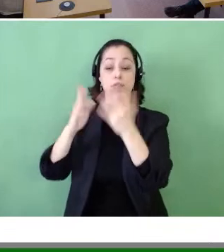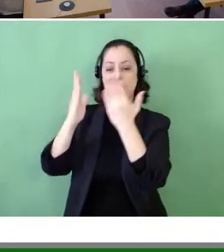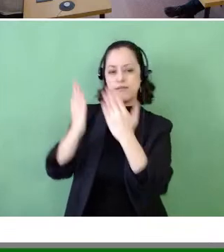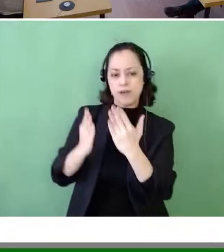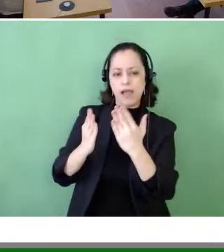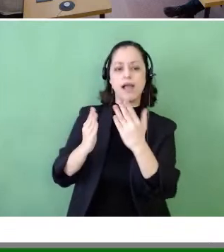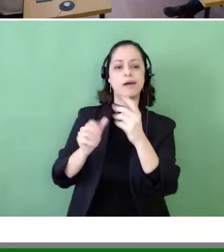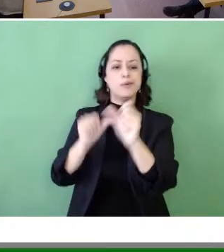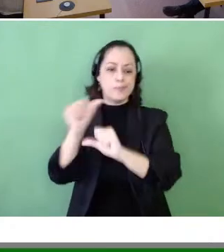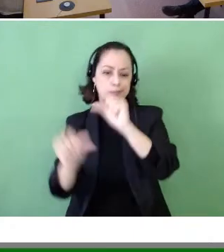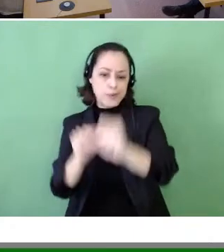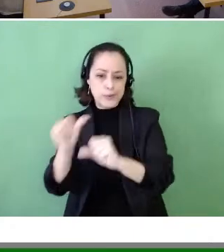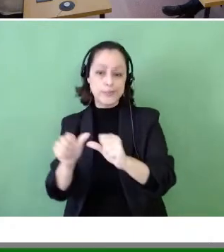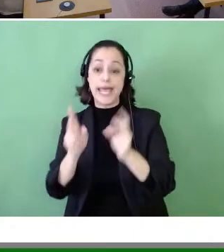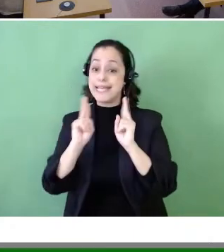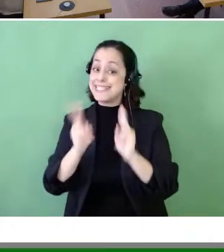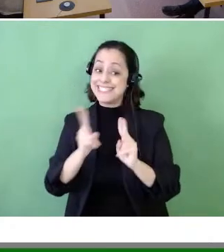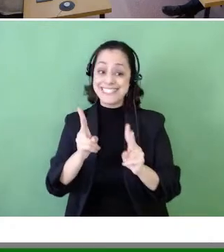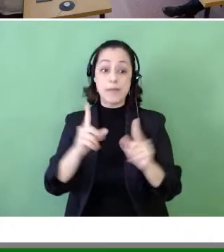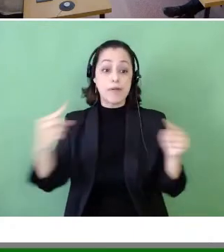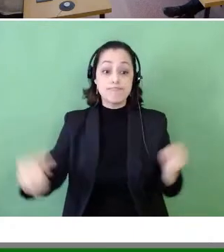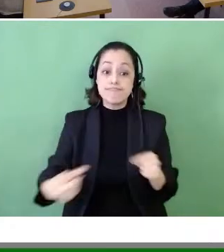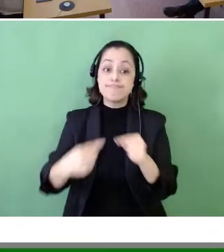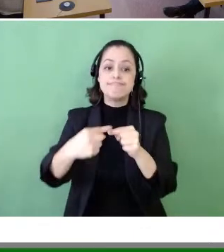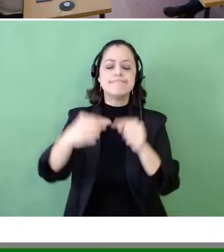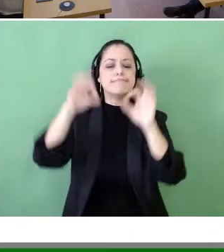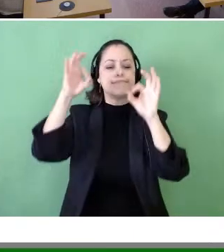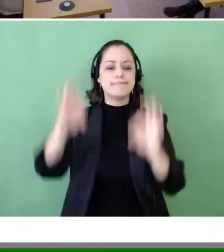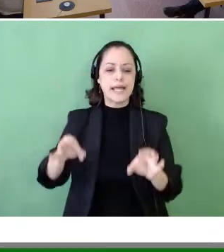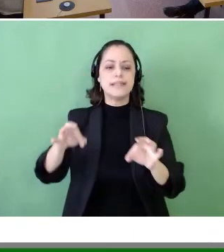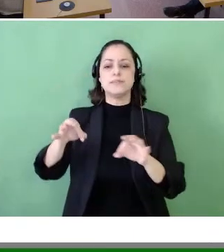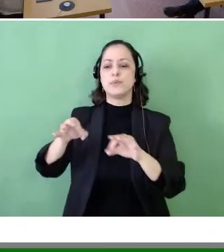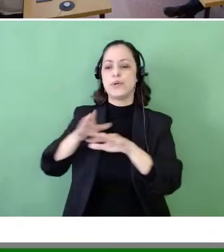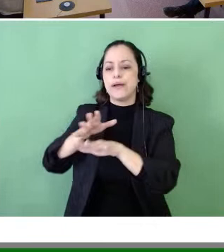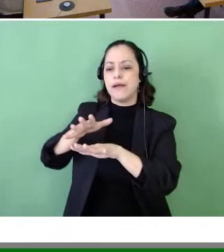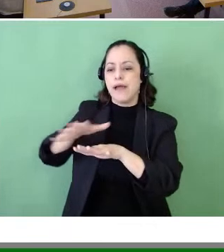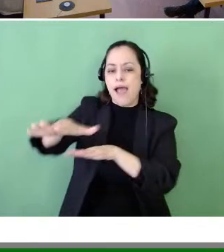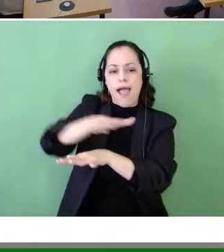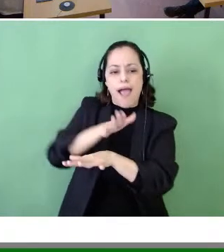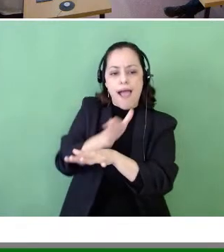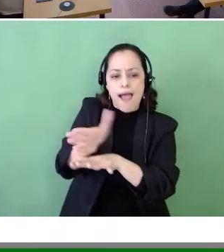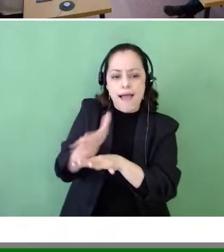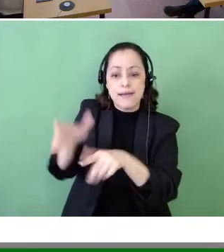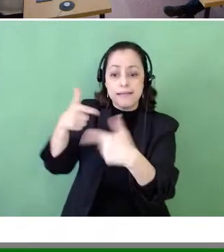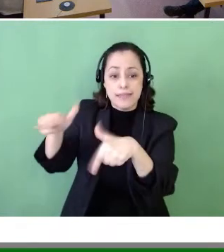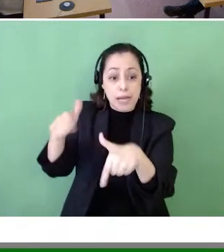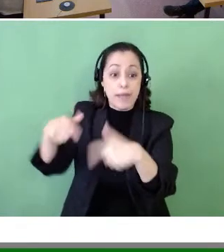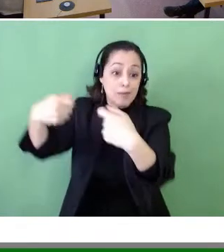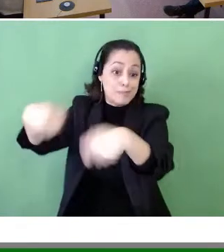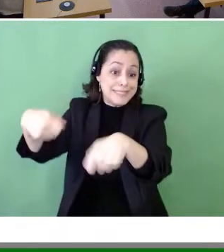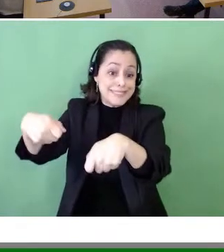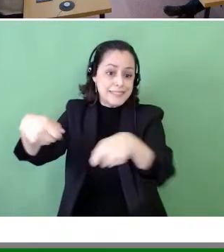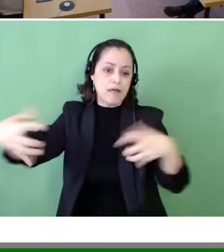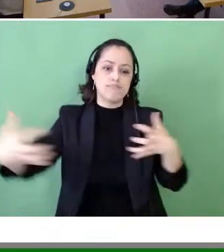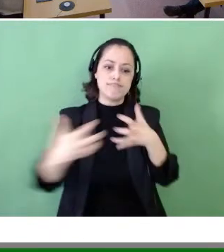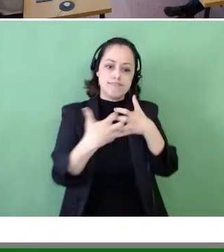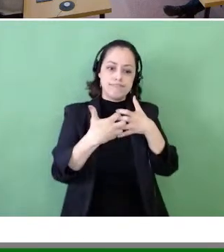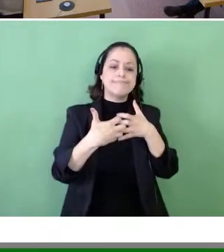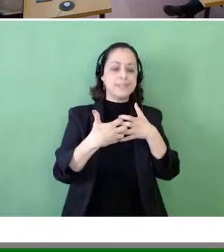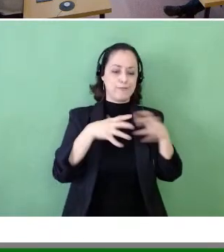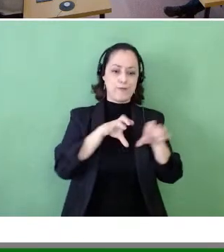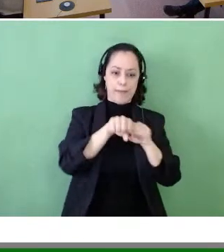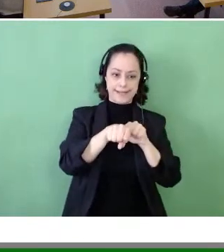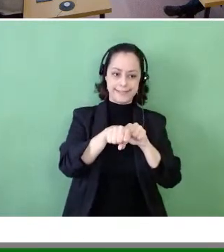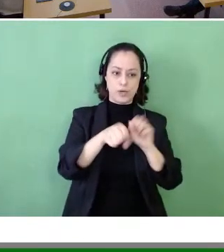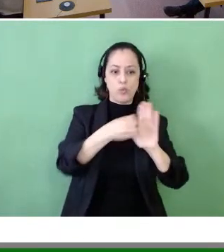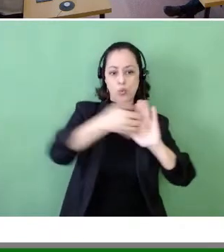acuerdo con aquello que el mercado laboral nos pide, que sean propuestas formaciones continuadas por